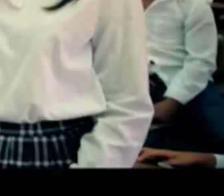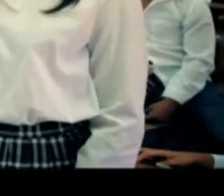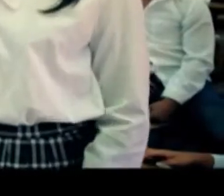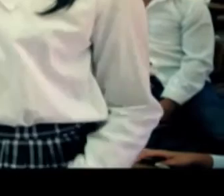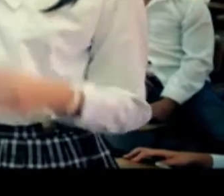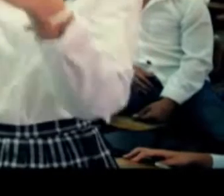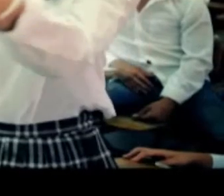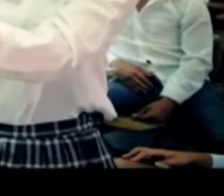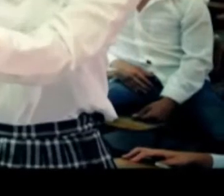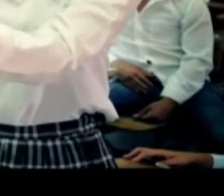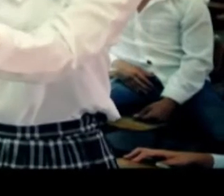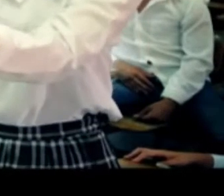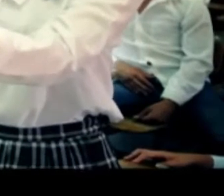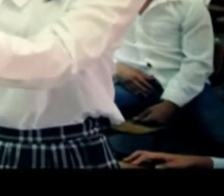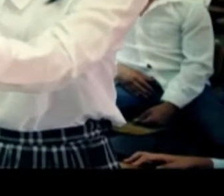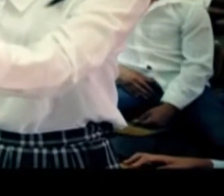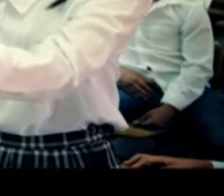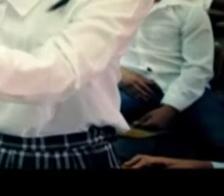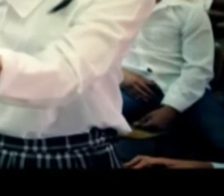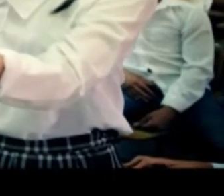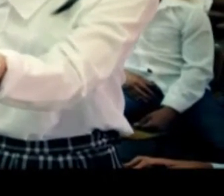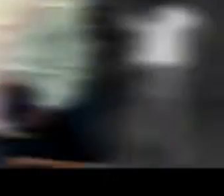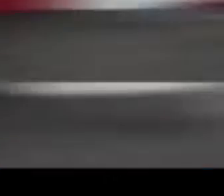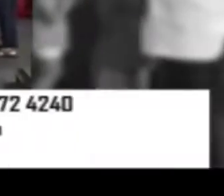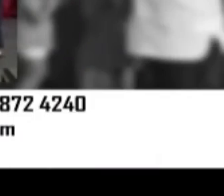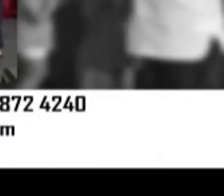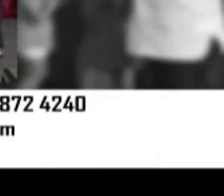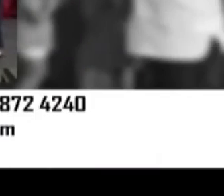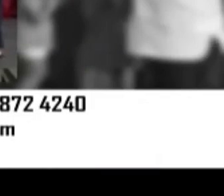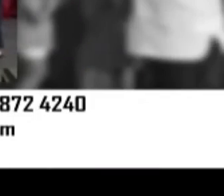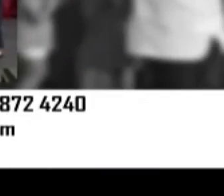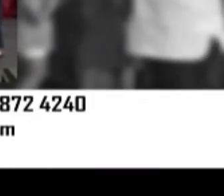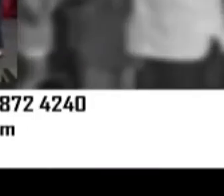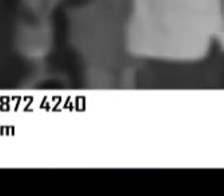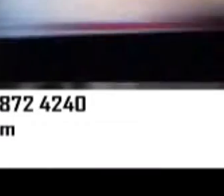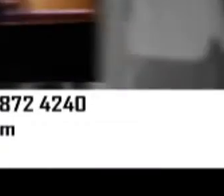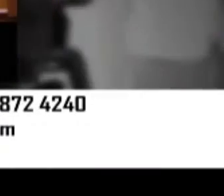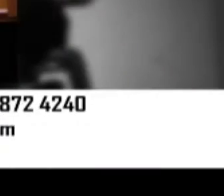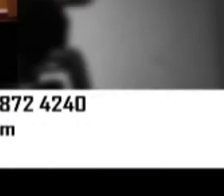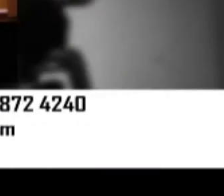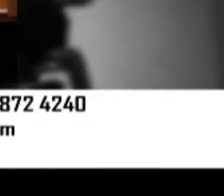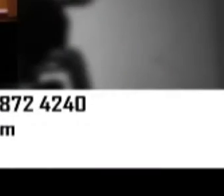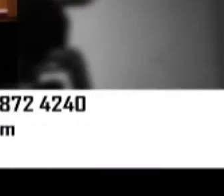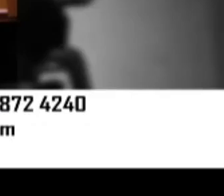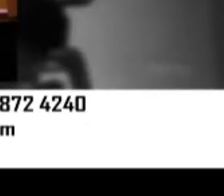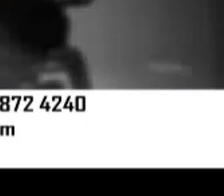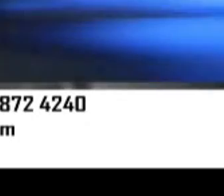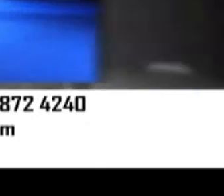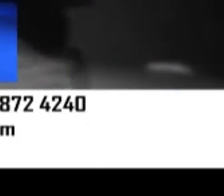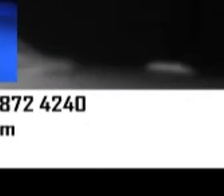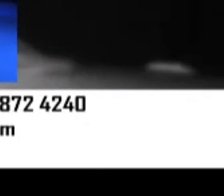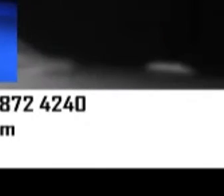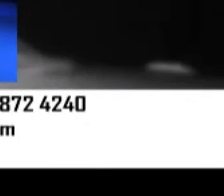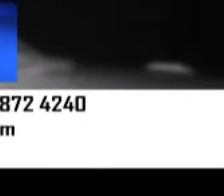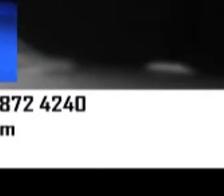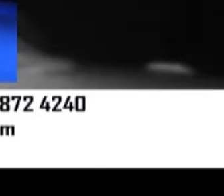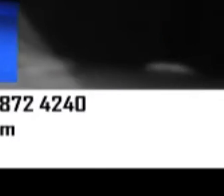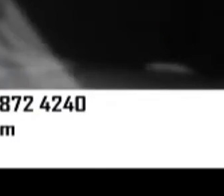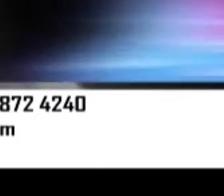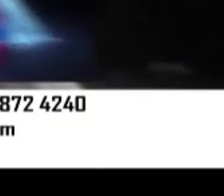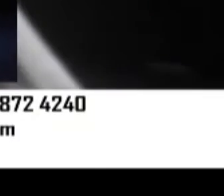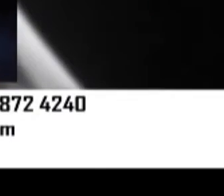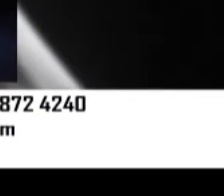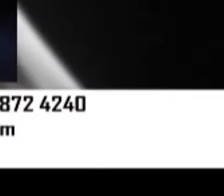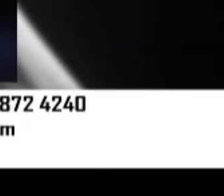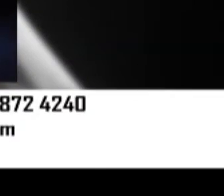¿Pánico escénico? Ve a la Escuela de Arte Las Tablas. Ven a la Escuela de Arte Las Tablas, inscríbete en nuestros talleres de formación